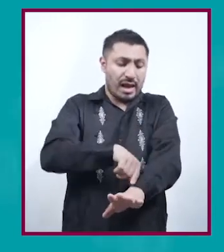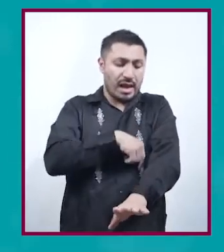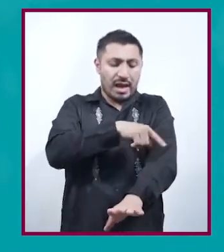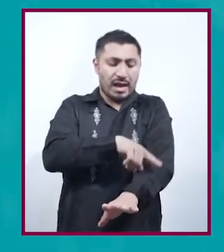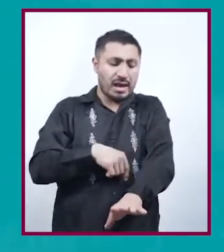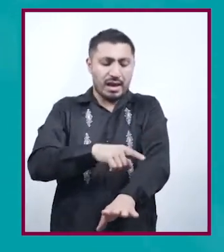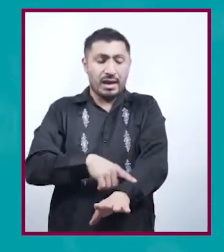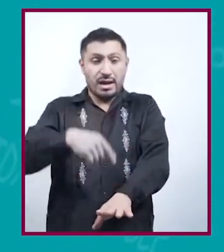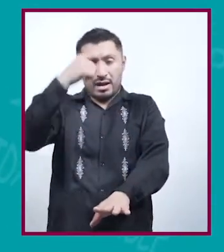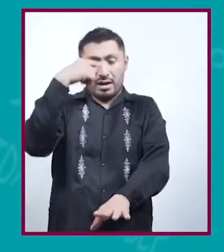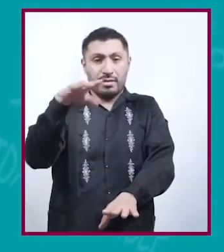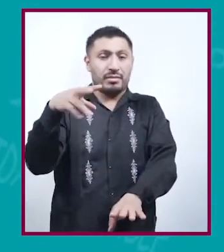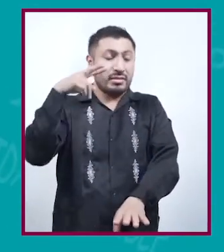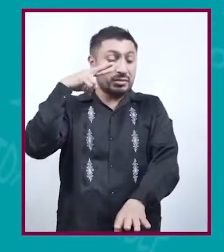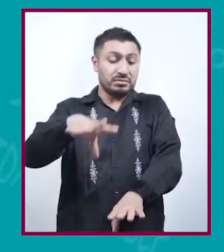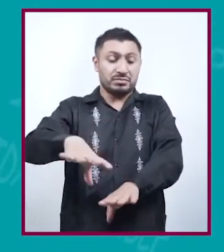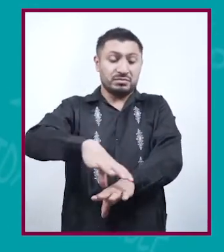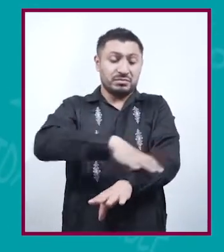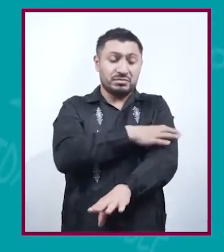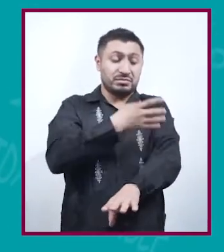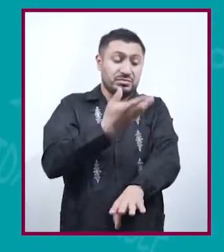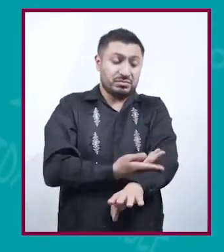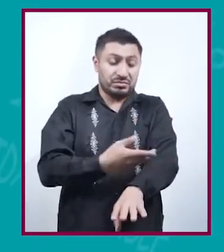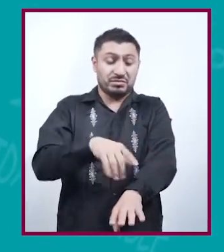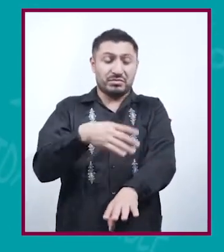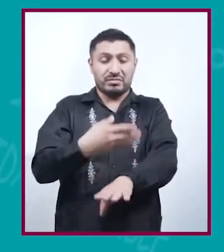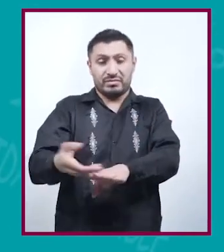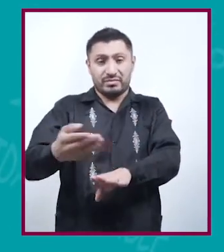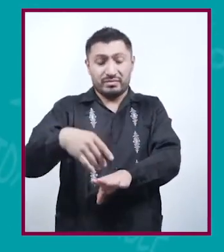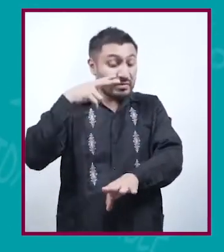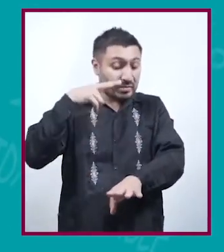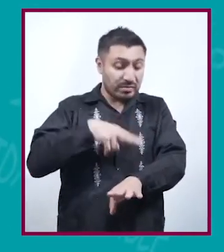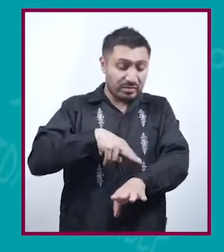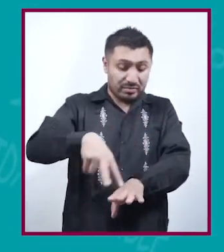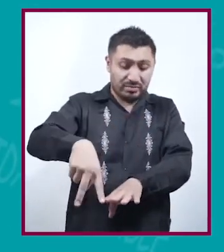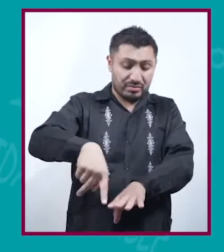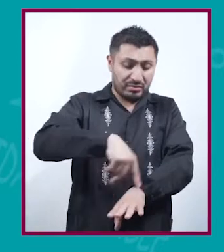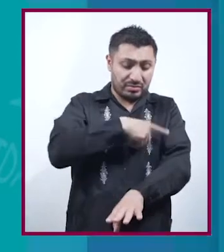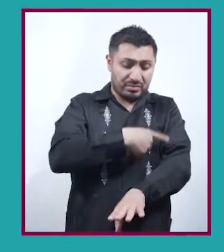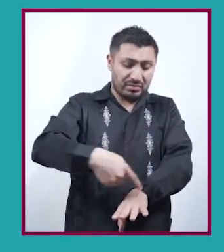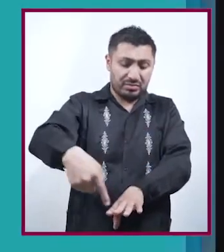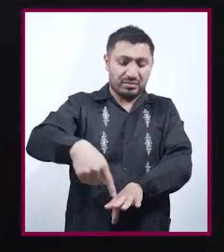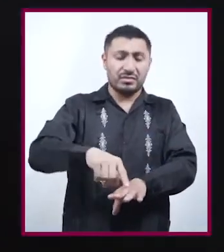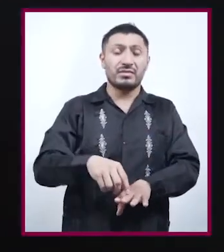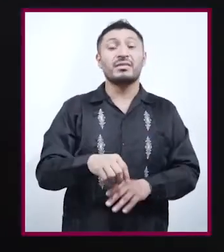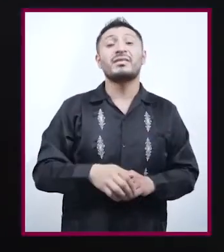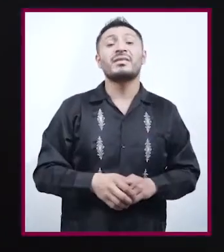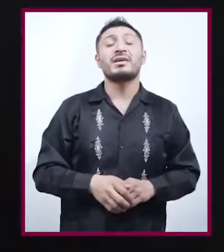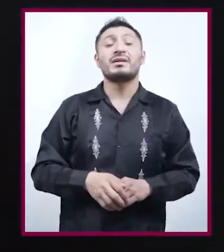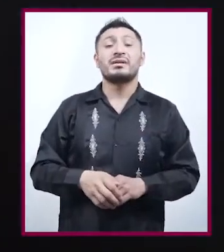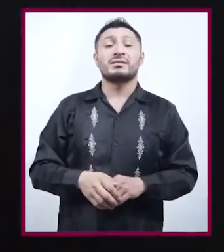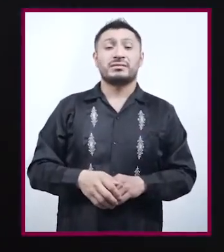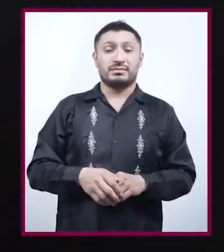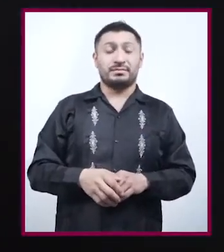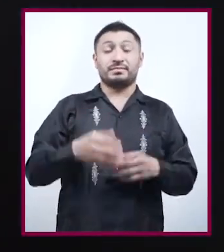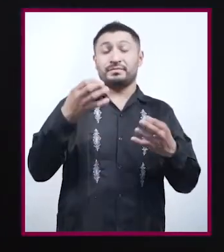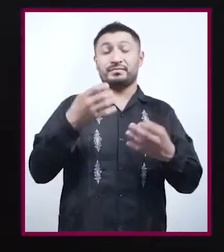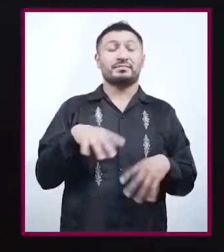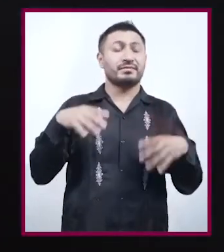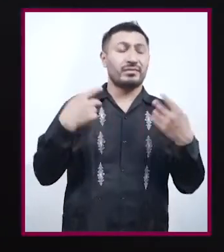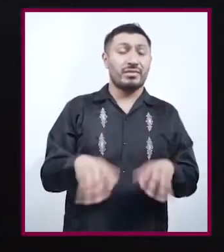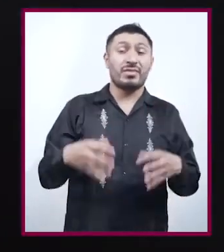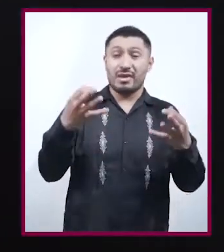parte superior para que las medias blancas fueran visibles hasta la altura de los dedos. Es increíble cómo los